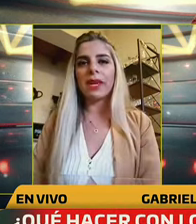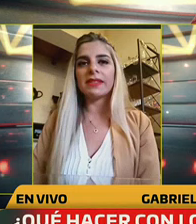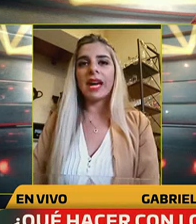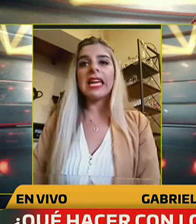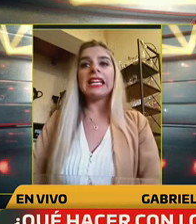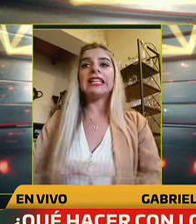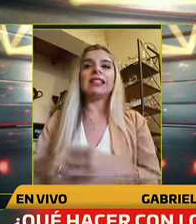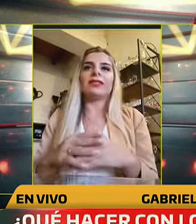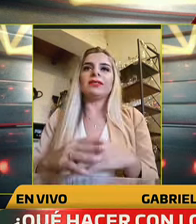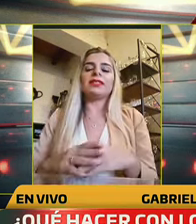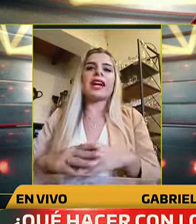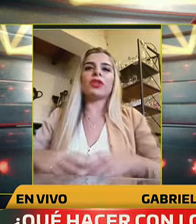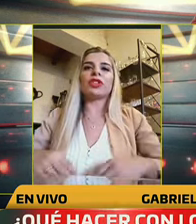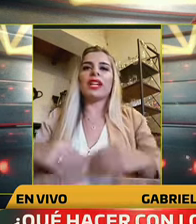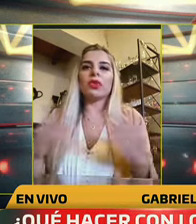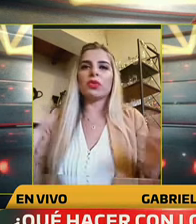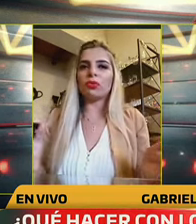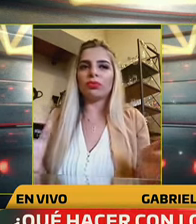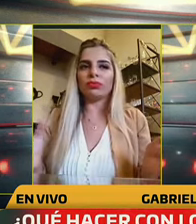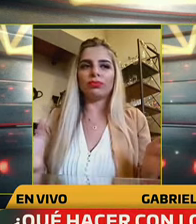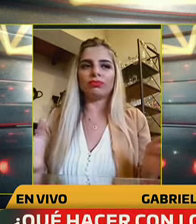de la mesa y